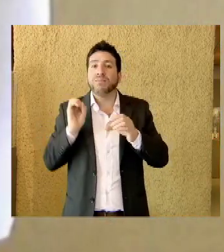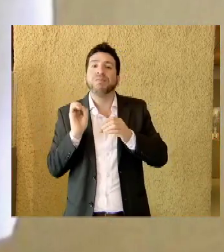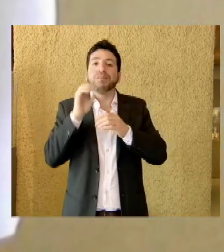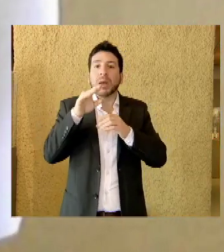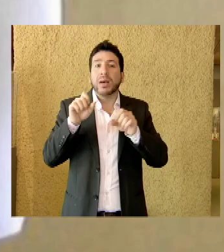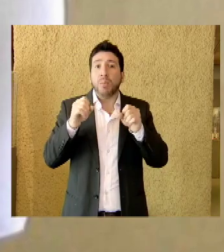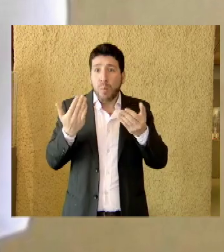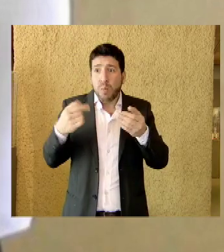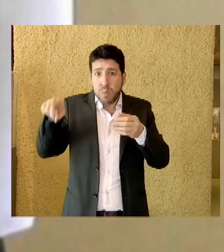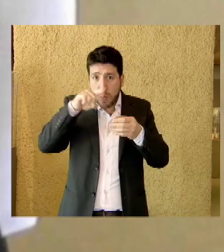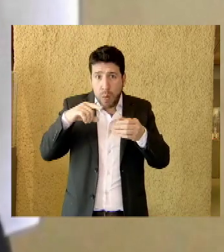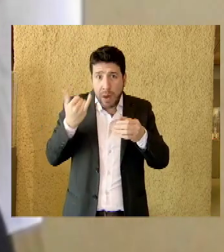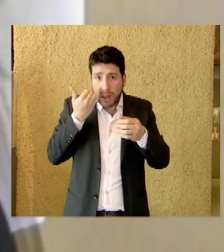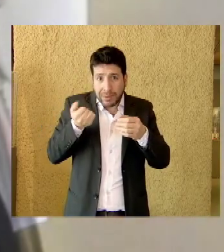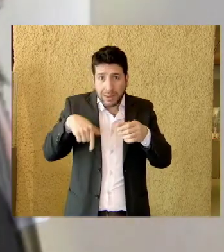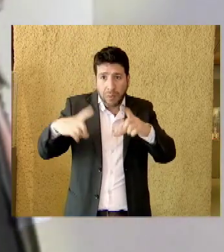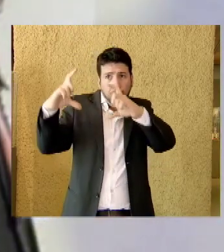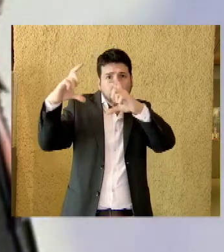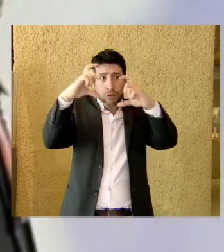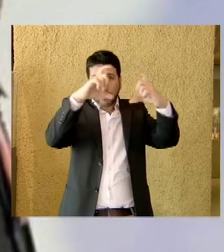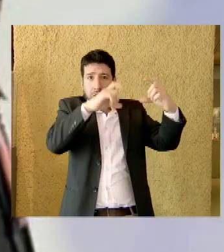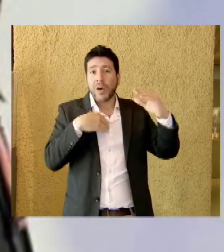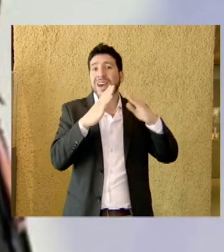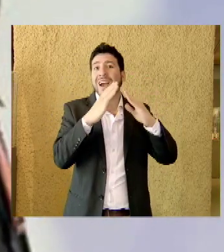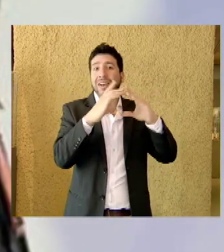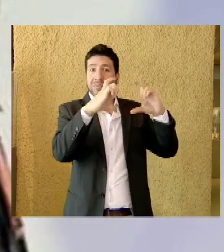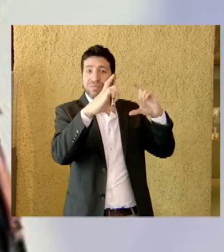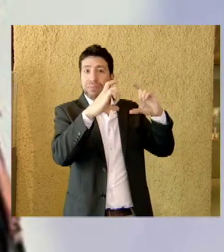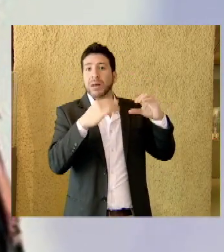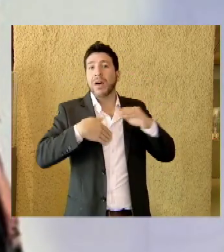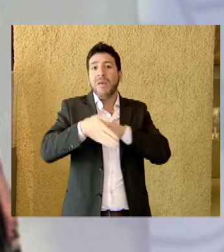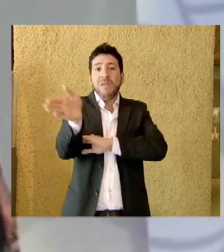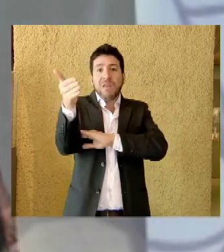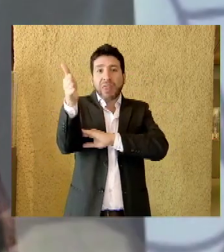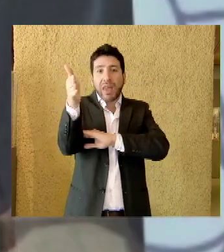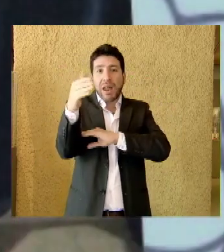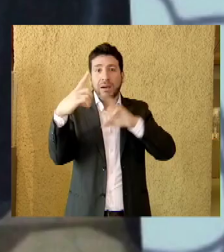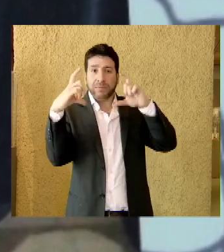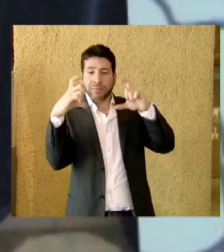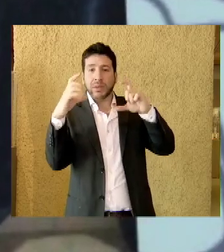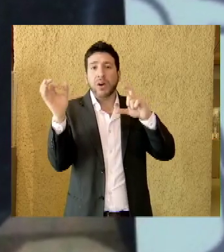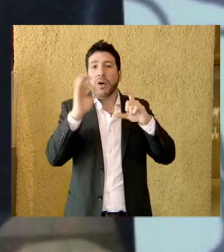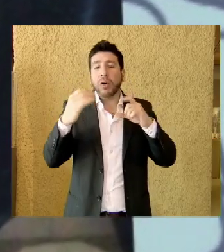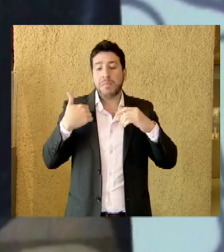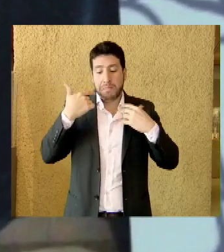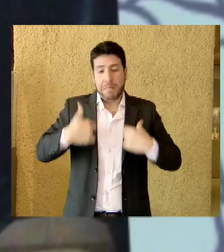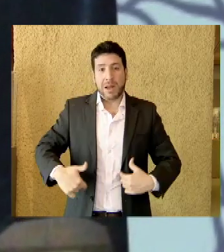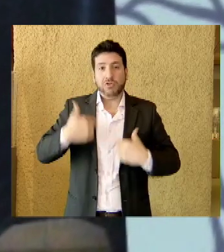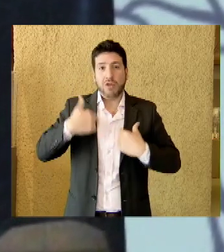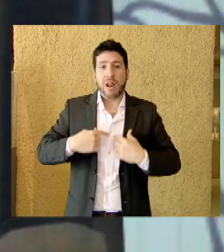seguir haciéndolo, no solamente embanderando la casa, literal, con una bandera en el frente y en la fachada de sus hogares, sino